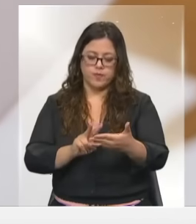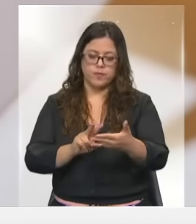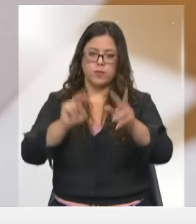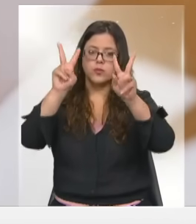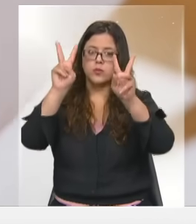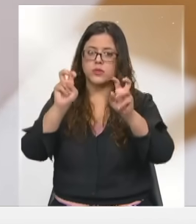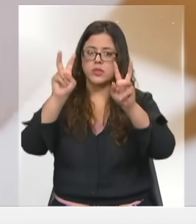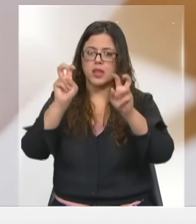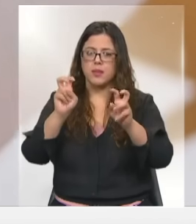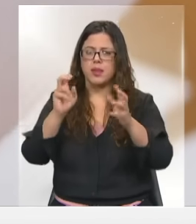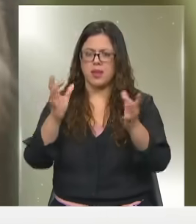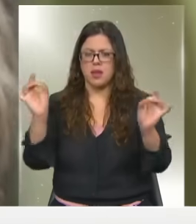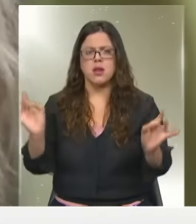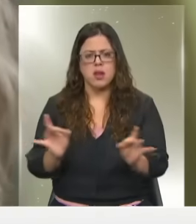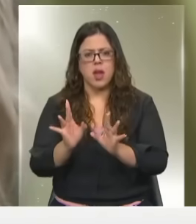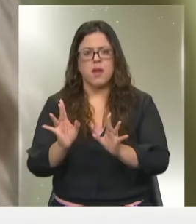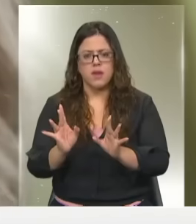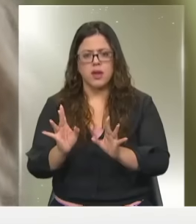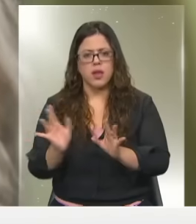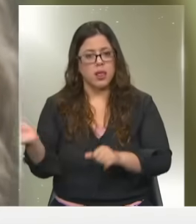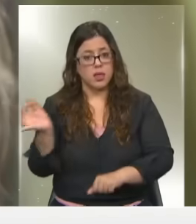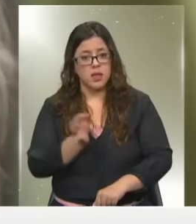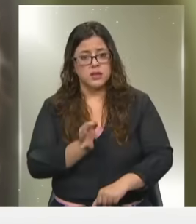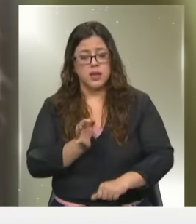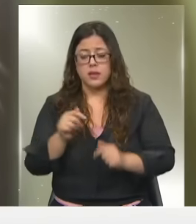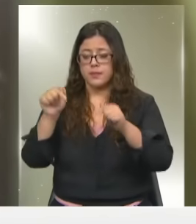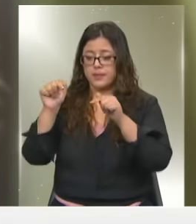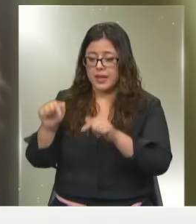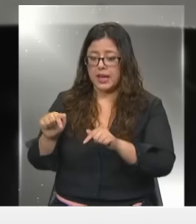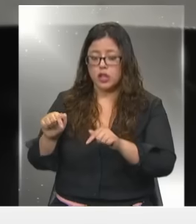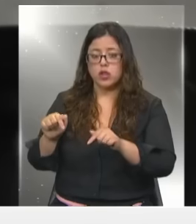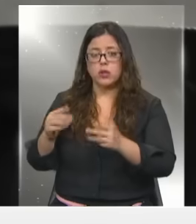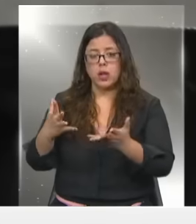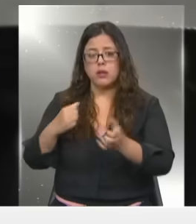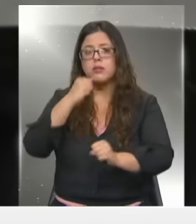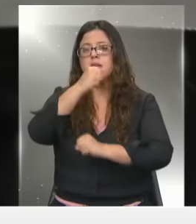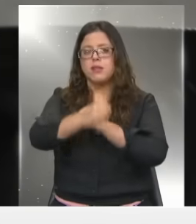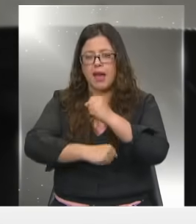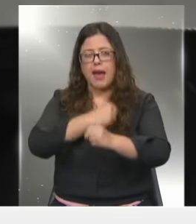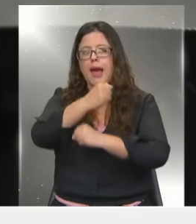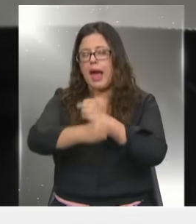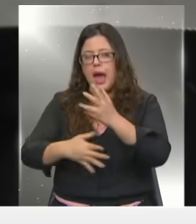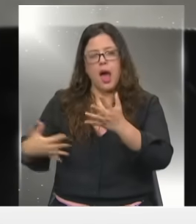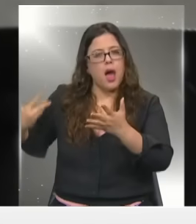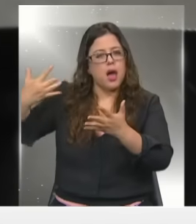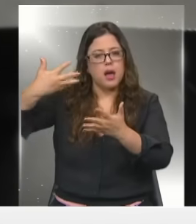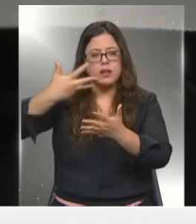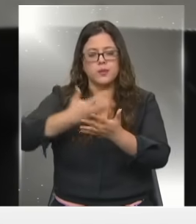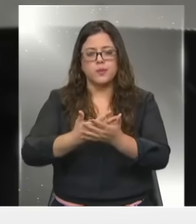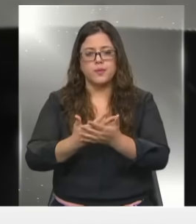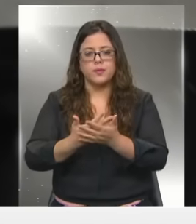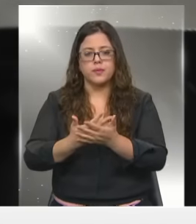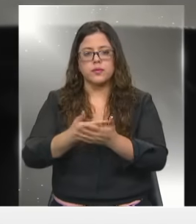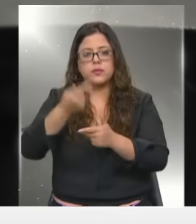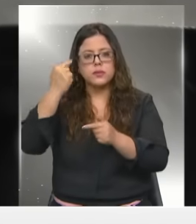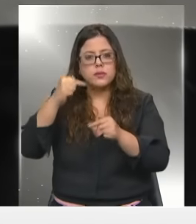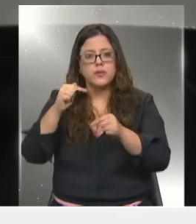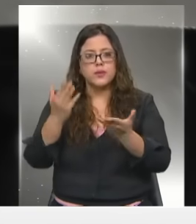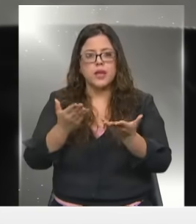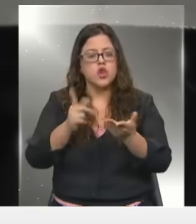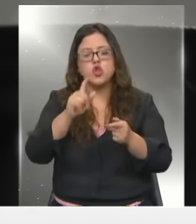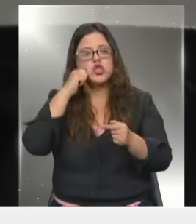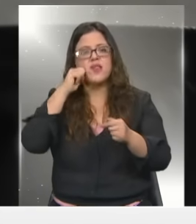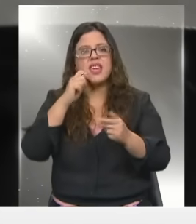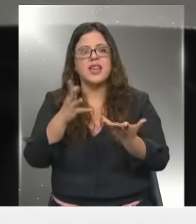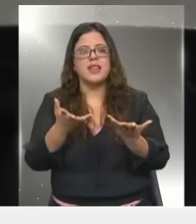punto de máxima gravedad. Esto ha sido así durante años, pero que se haga durante años no significa